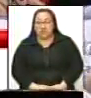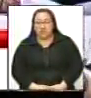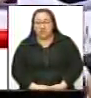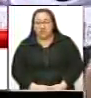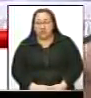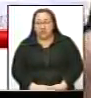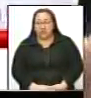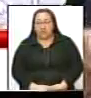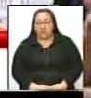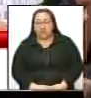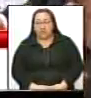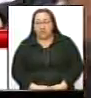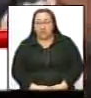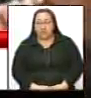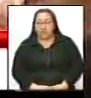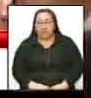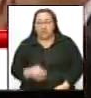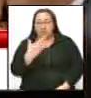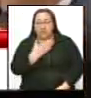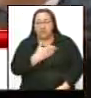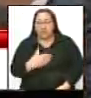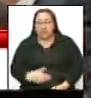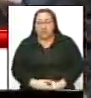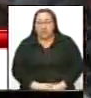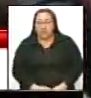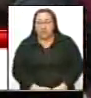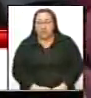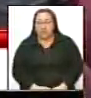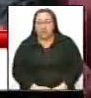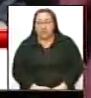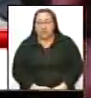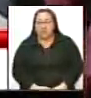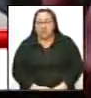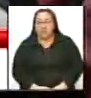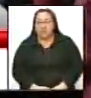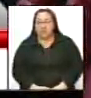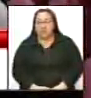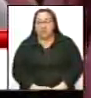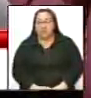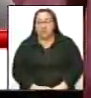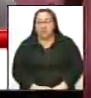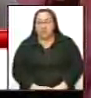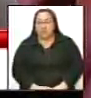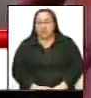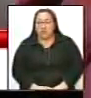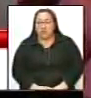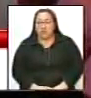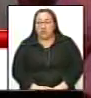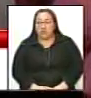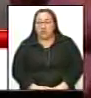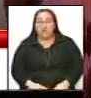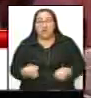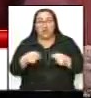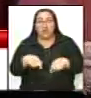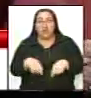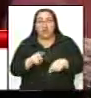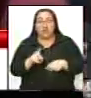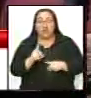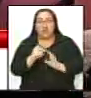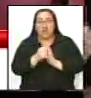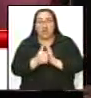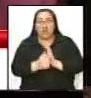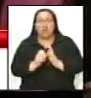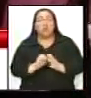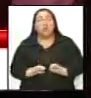Muchísimas gracias, señor presidente, y por su intermedio, así le dan un saludo al ministro de Economía. Este es uno de los artículos